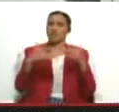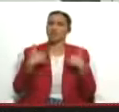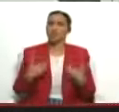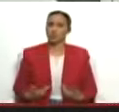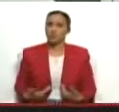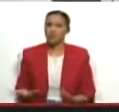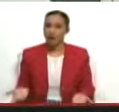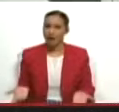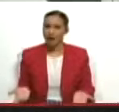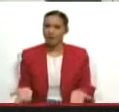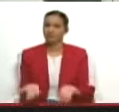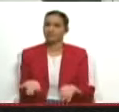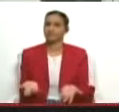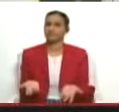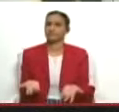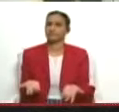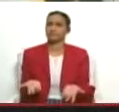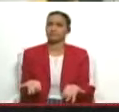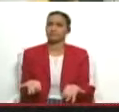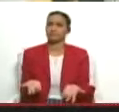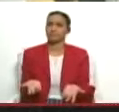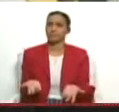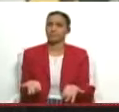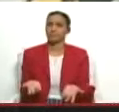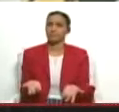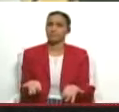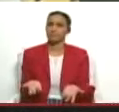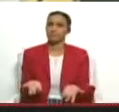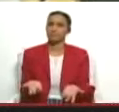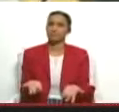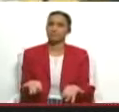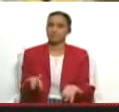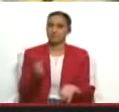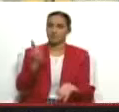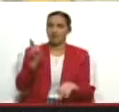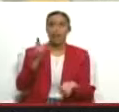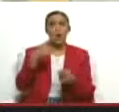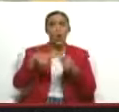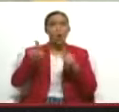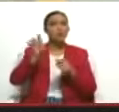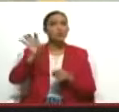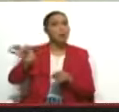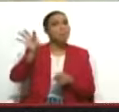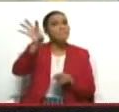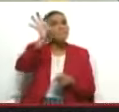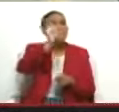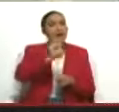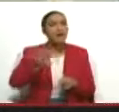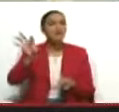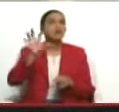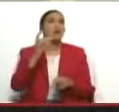Jordania en gaza ahorita en Palestina por ejemplo para no hablar de otros lugares es una ofensa